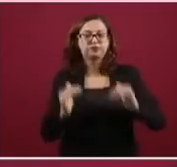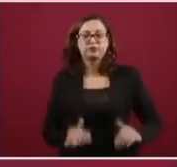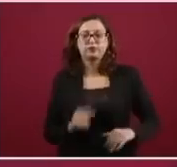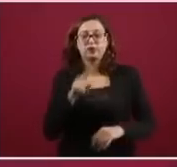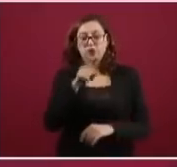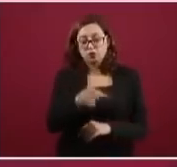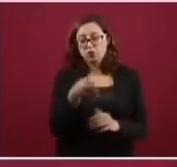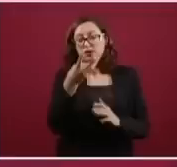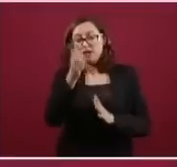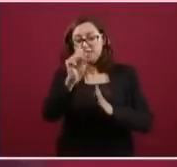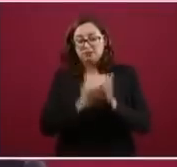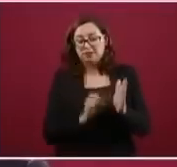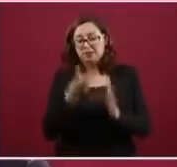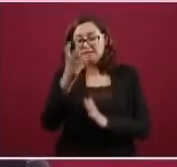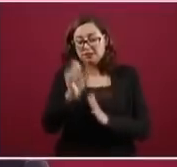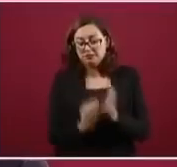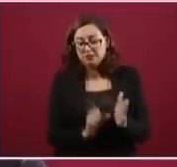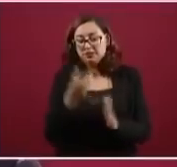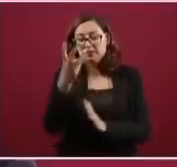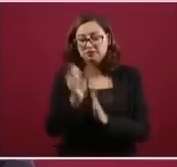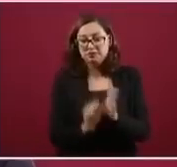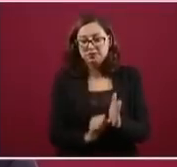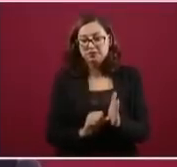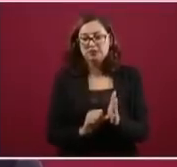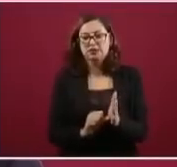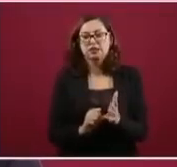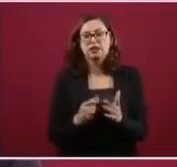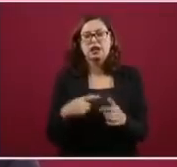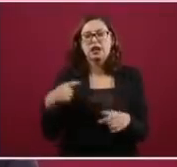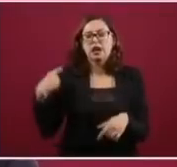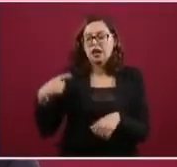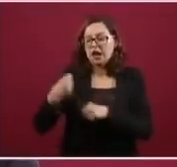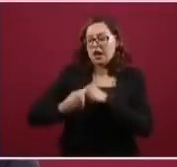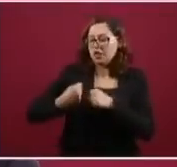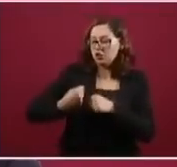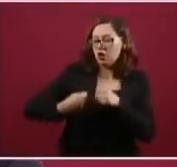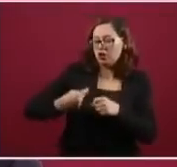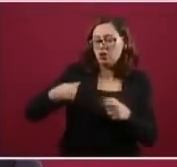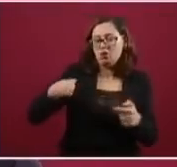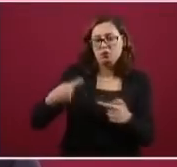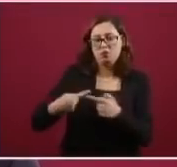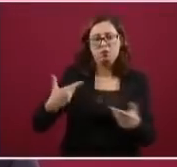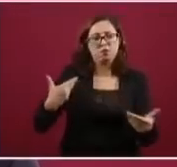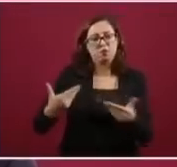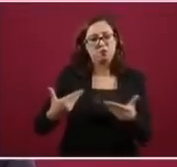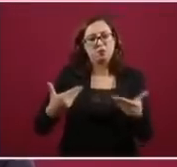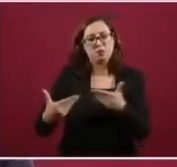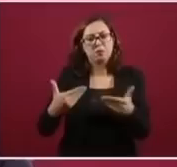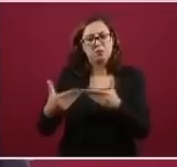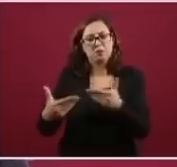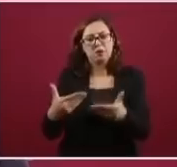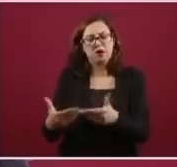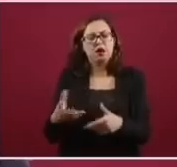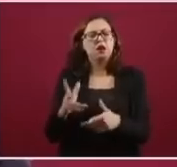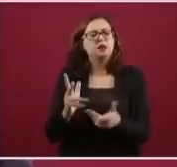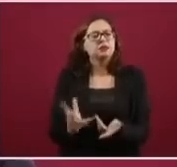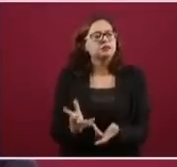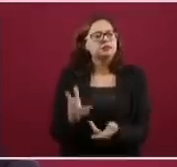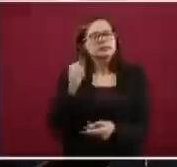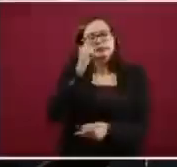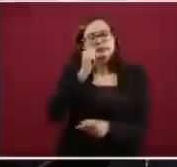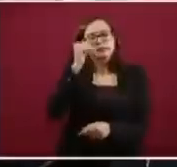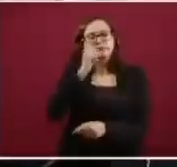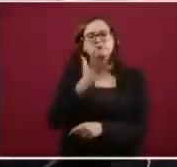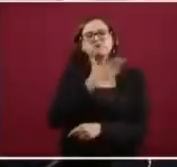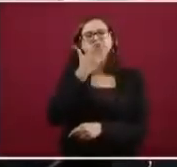trimestral del segundo del asociado al segundo trimestre de finanzas públicas para saber que la mayor parte de los niveles de ejercicio